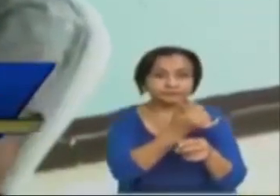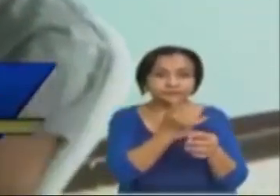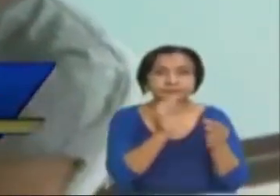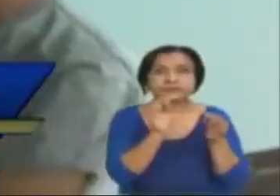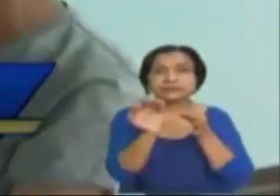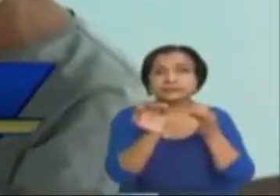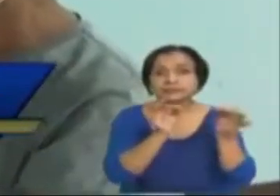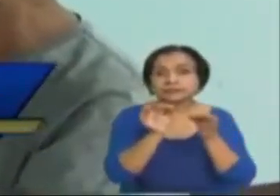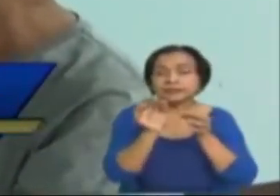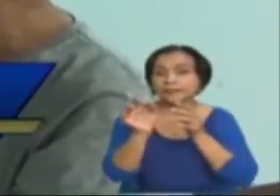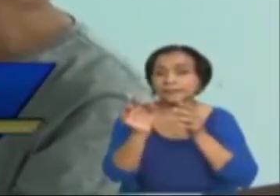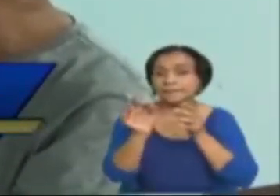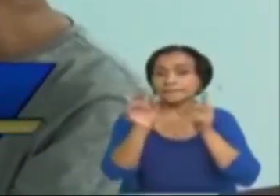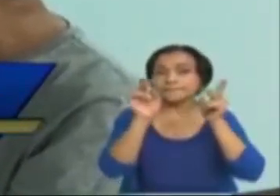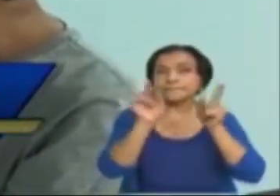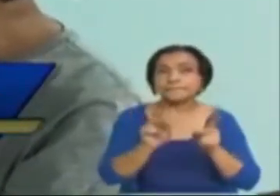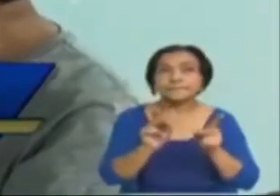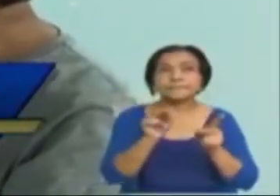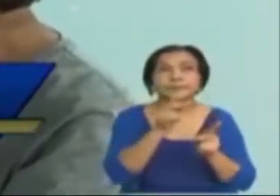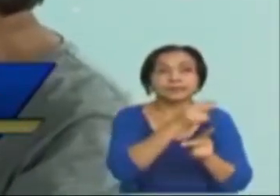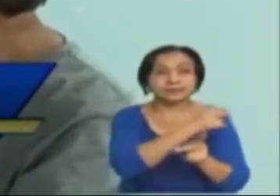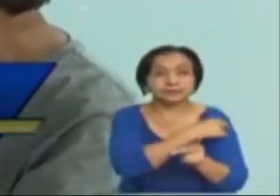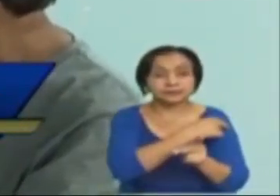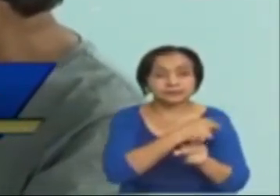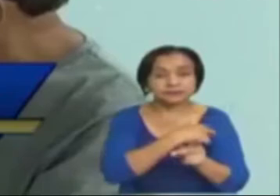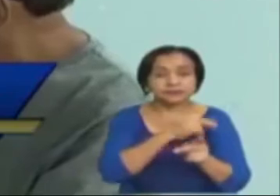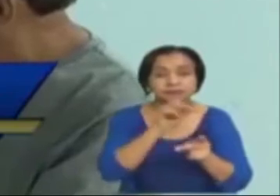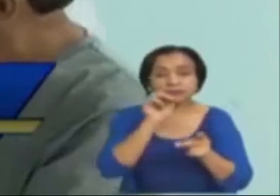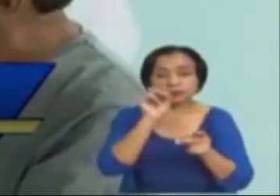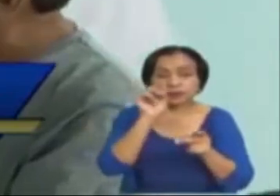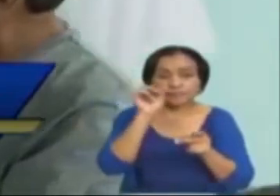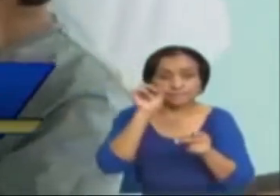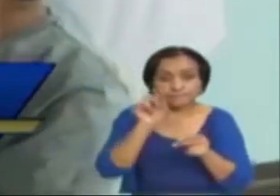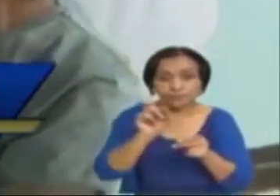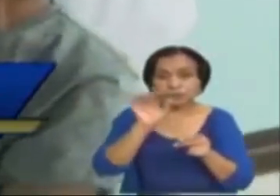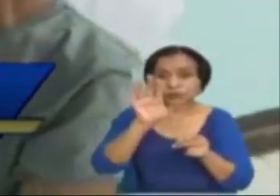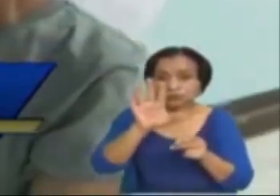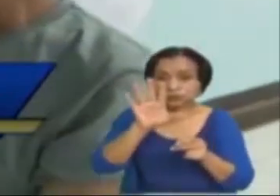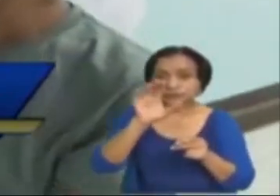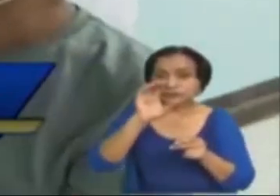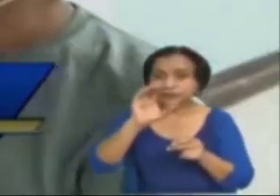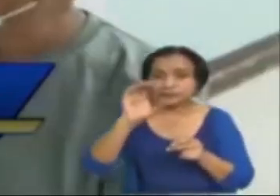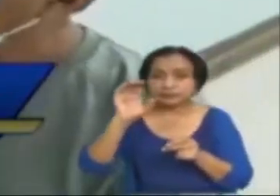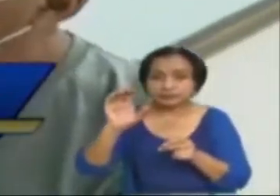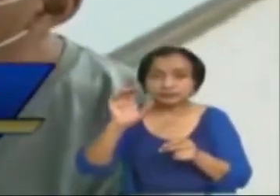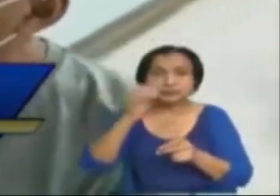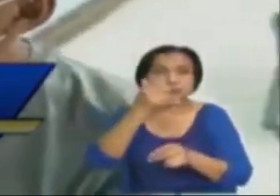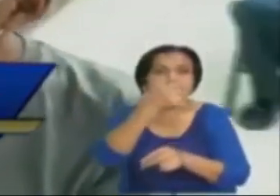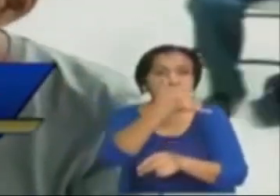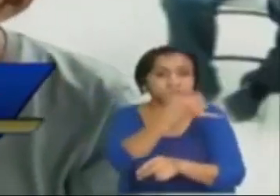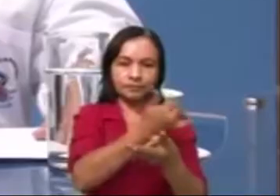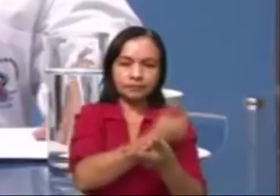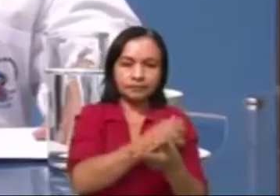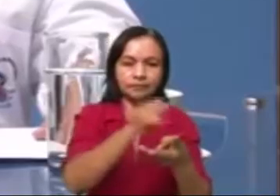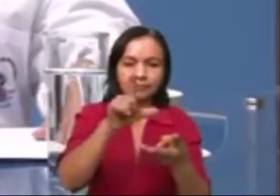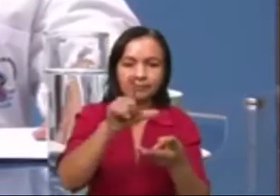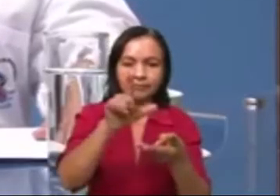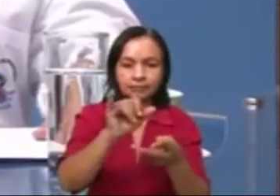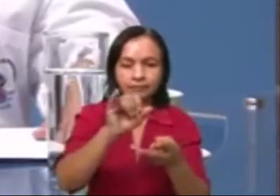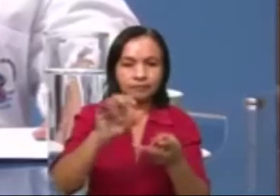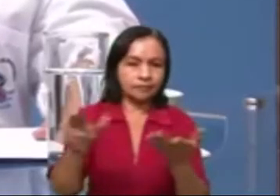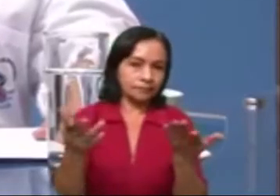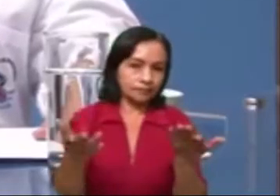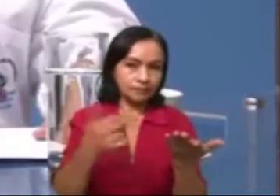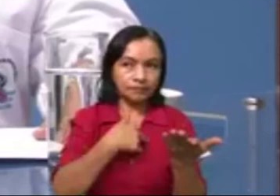2 dosis que teníamos en esa etapa, ya también están iniciando esta semana su refuerzo con Sputnik Light. Entonces realmente ha